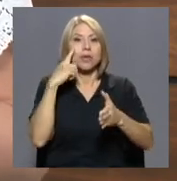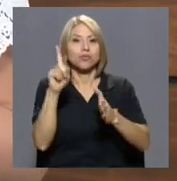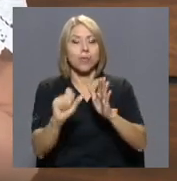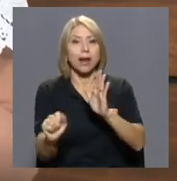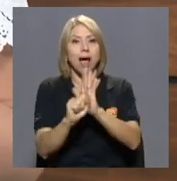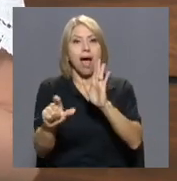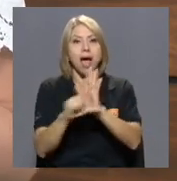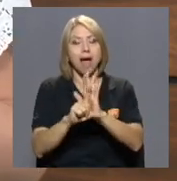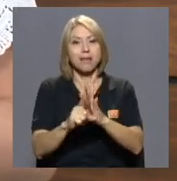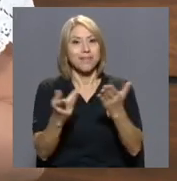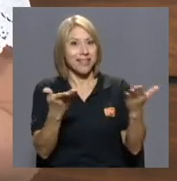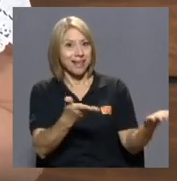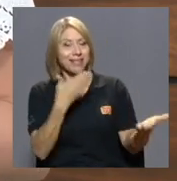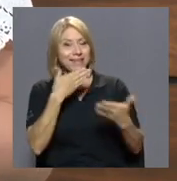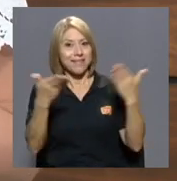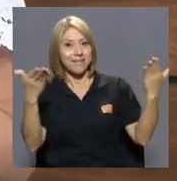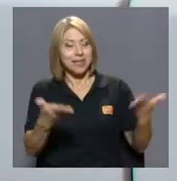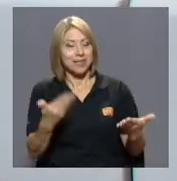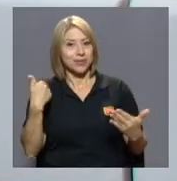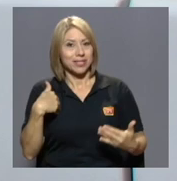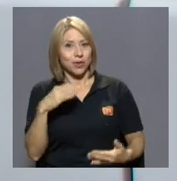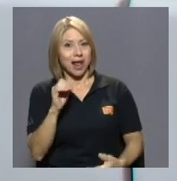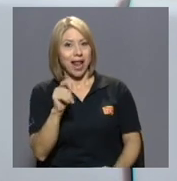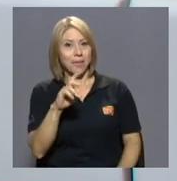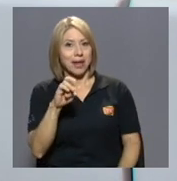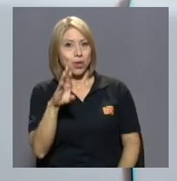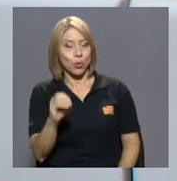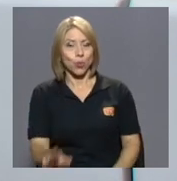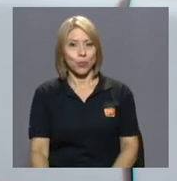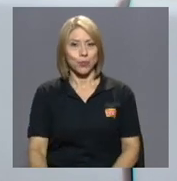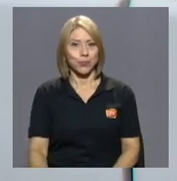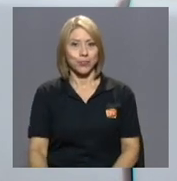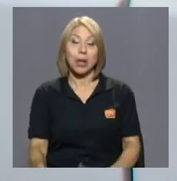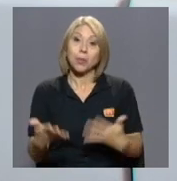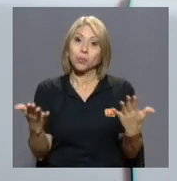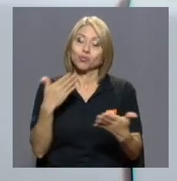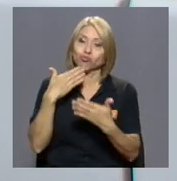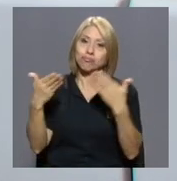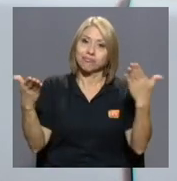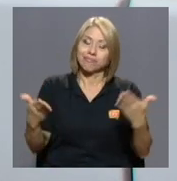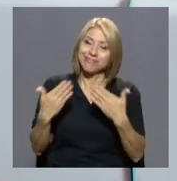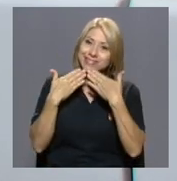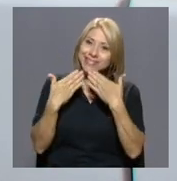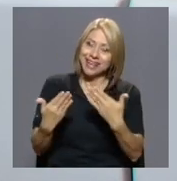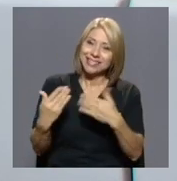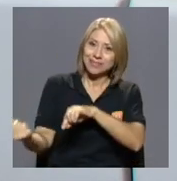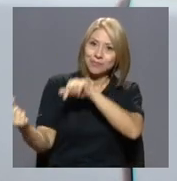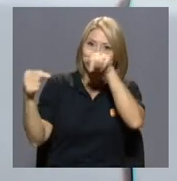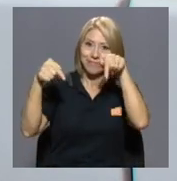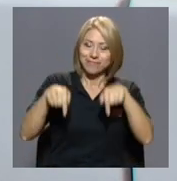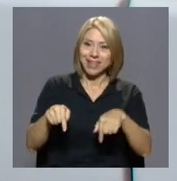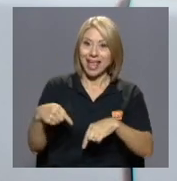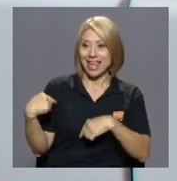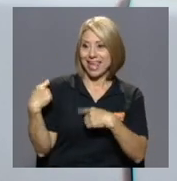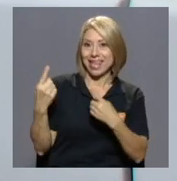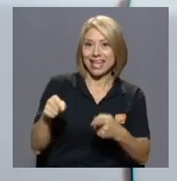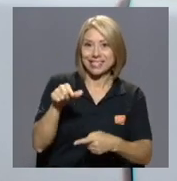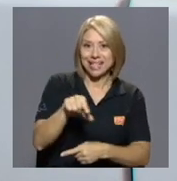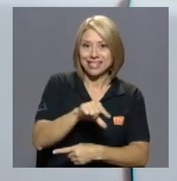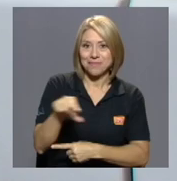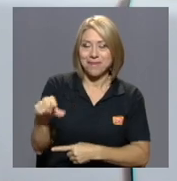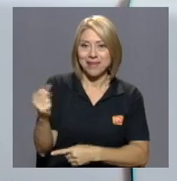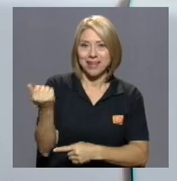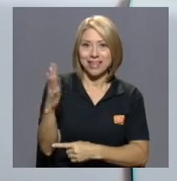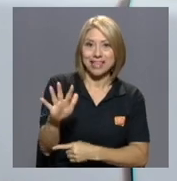país. Adelante y bienvenido al señor Alberto. Bueno, don Alberto, bienvenido. Gracias por estar en esta semana del 15. ¿Cómo le va?